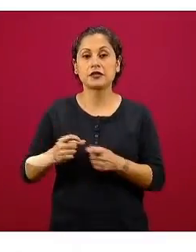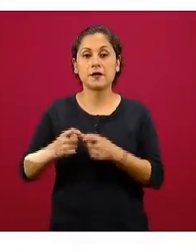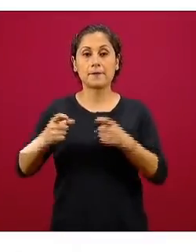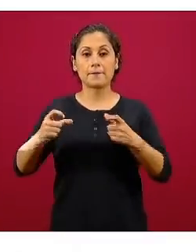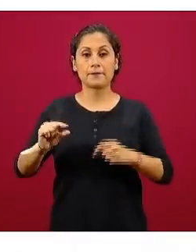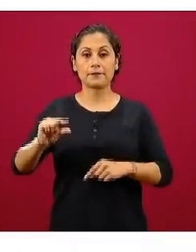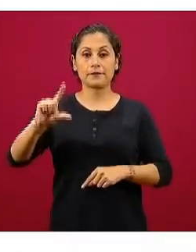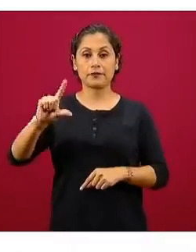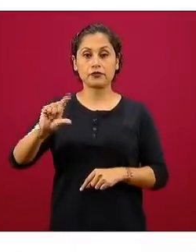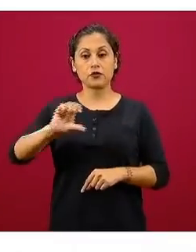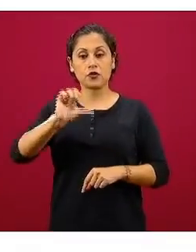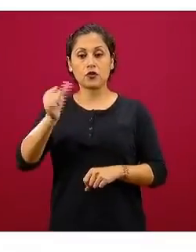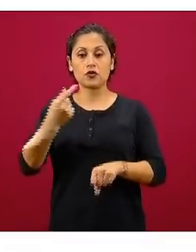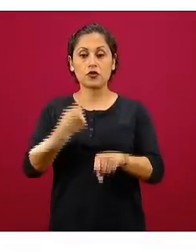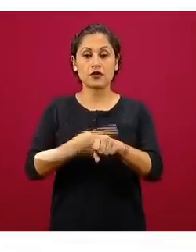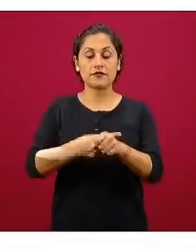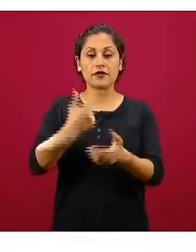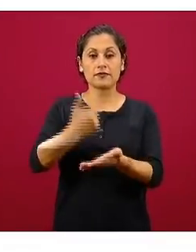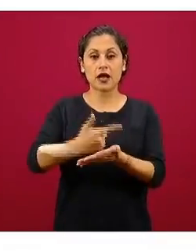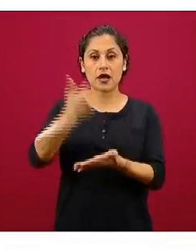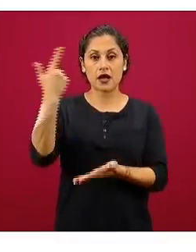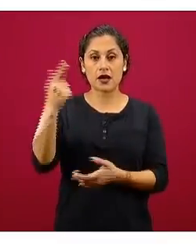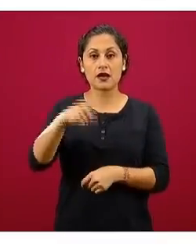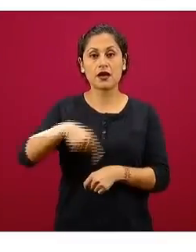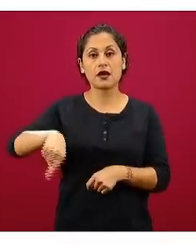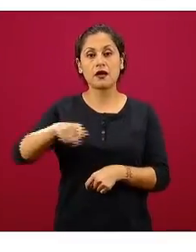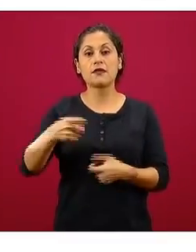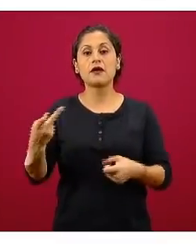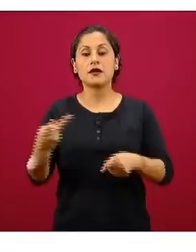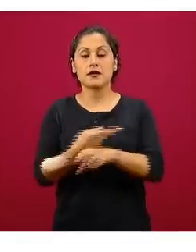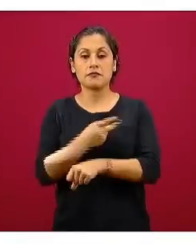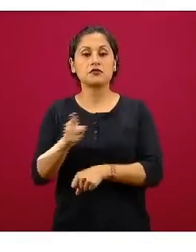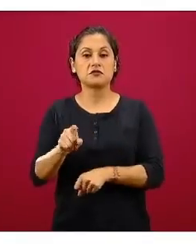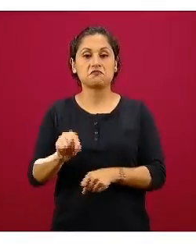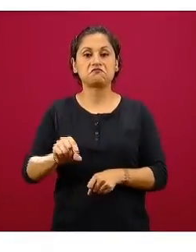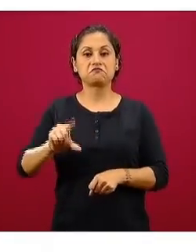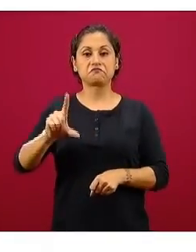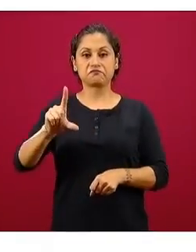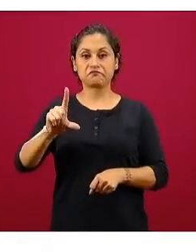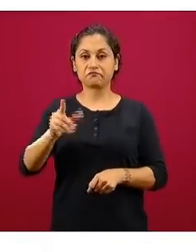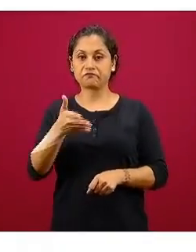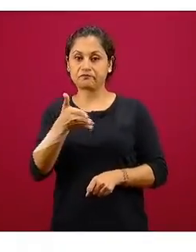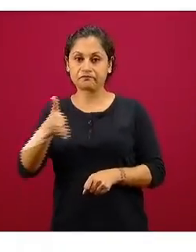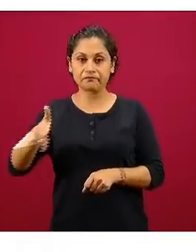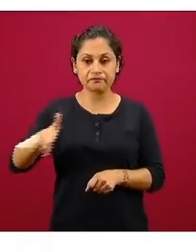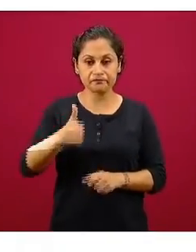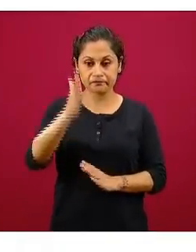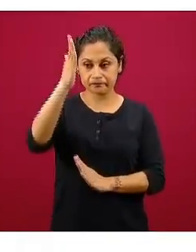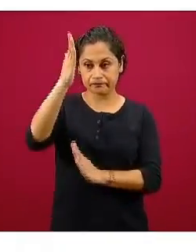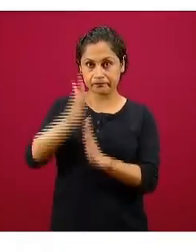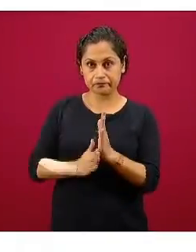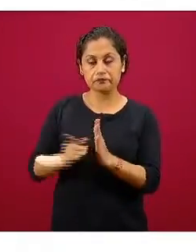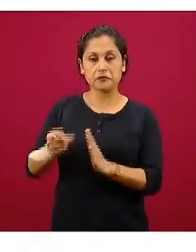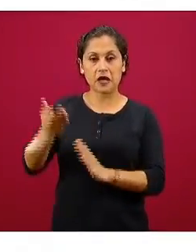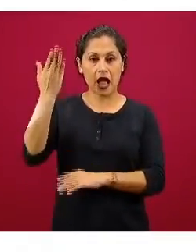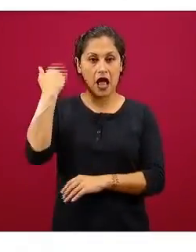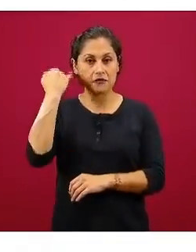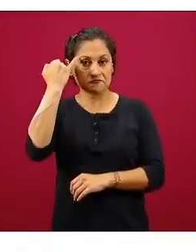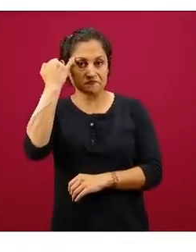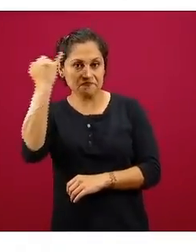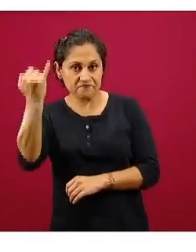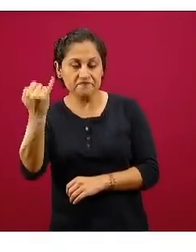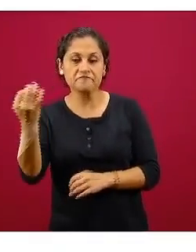terapia intensiva, también esta tendencia ascendente. Está en la parte media que se predijo desde el inicio. La